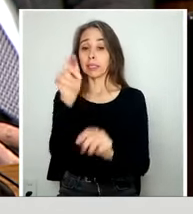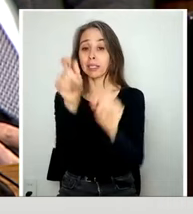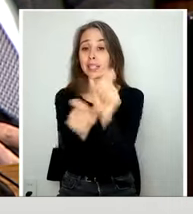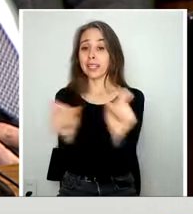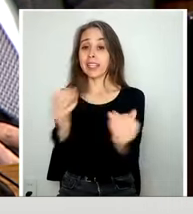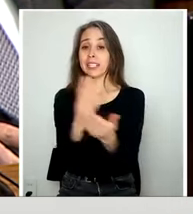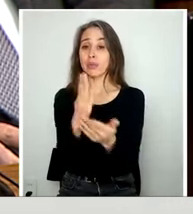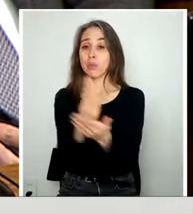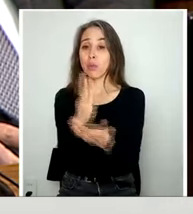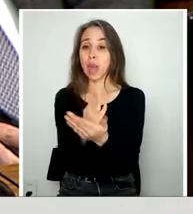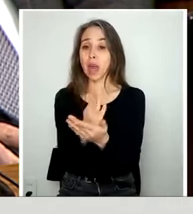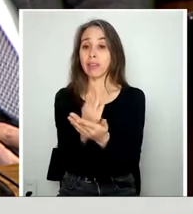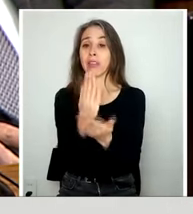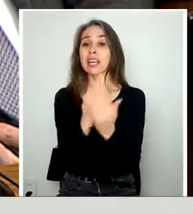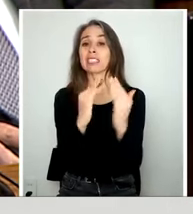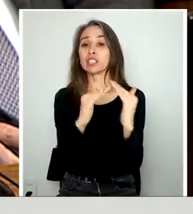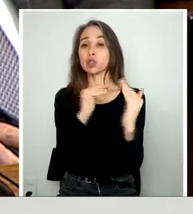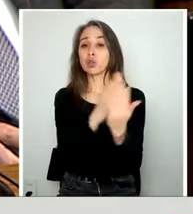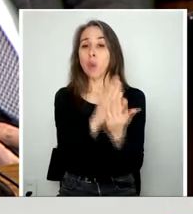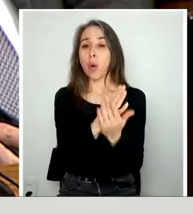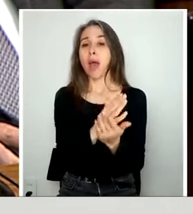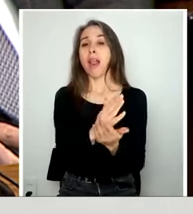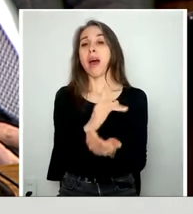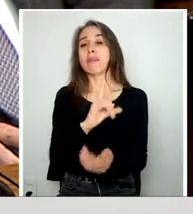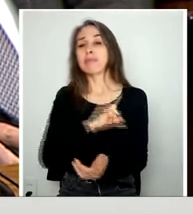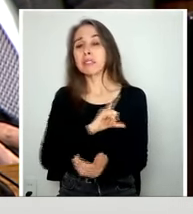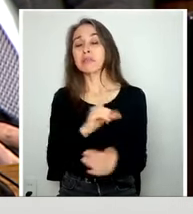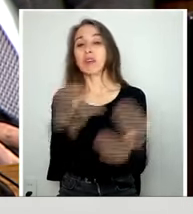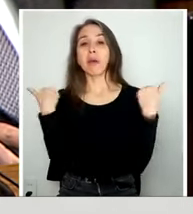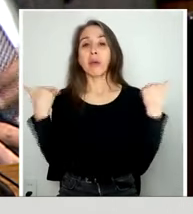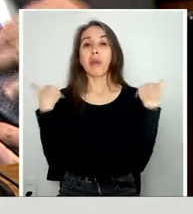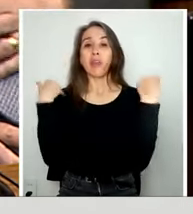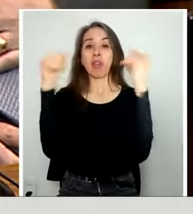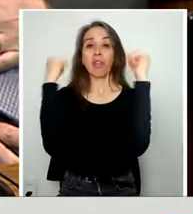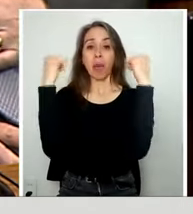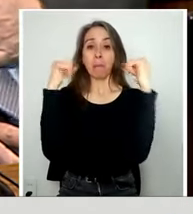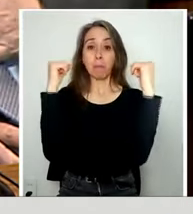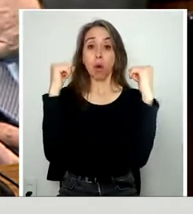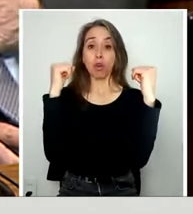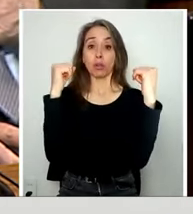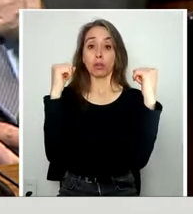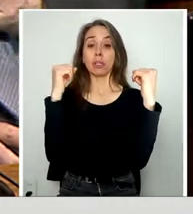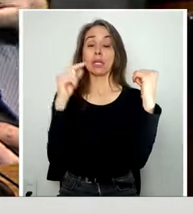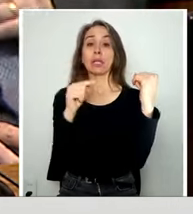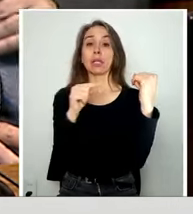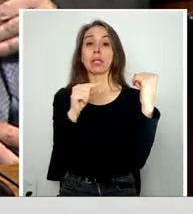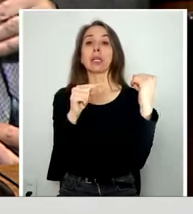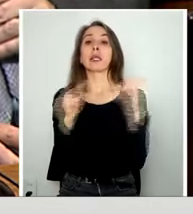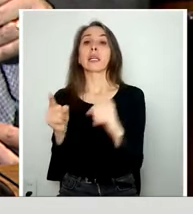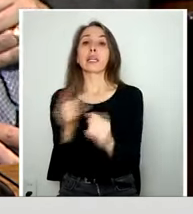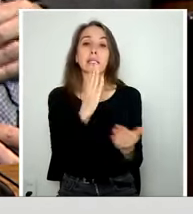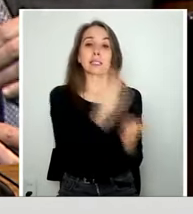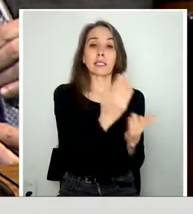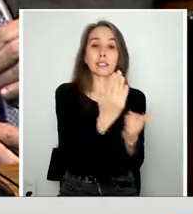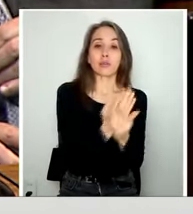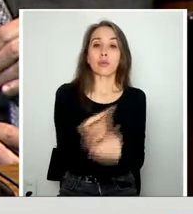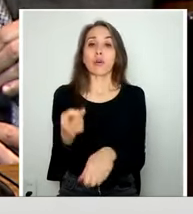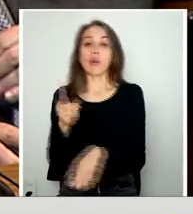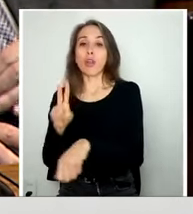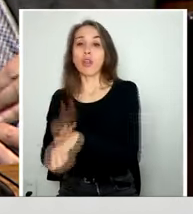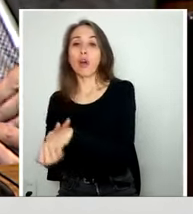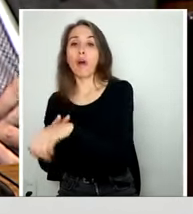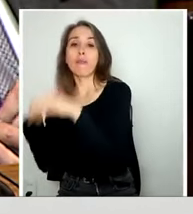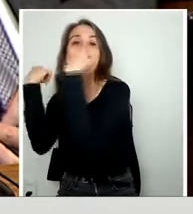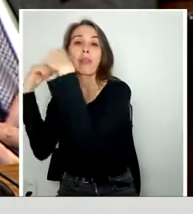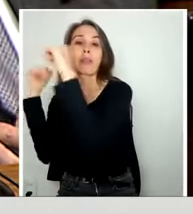educacionales que realizan deportes puedan compatibilizar la actividad deportiva con su formación educacional Y